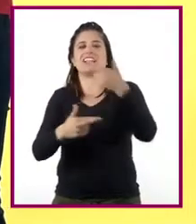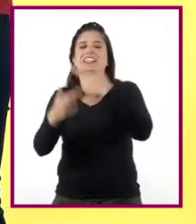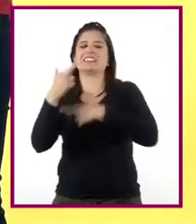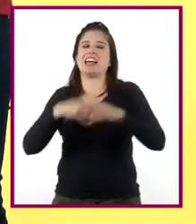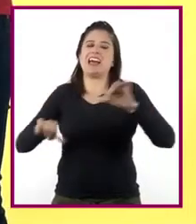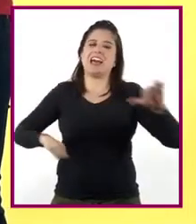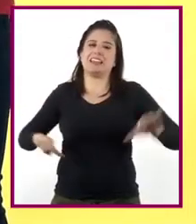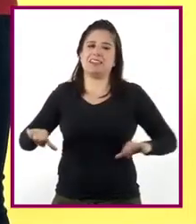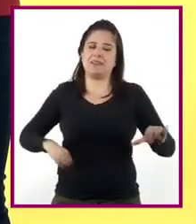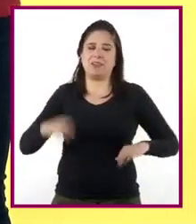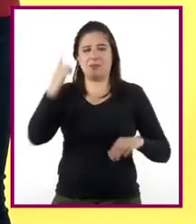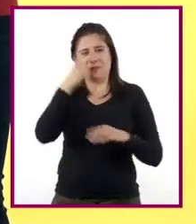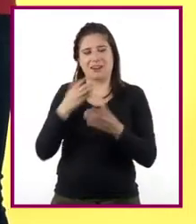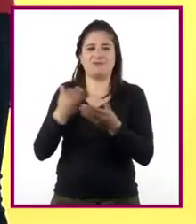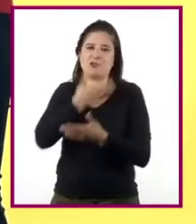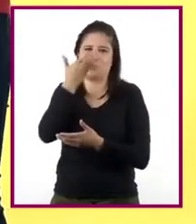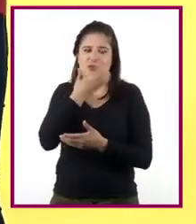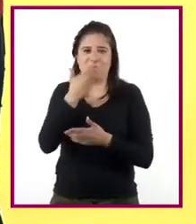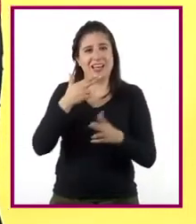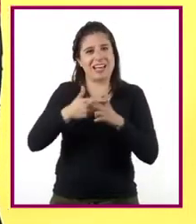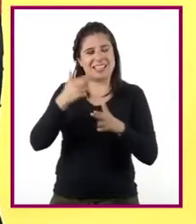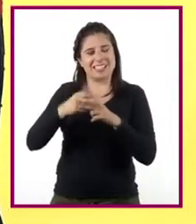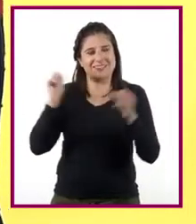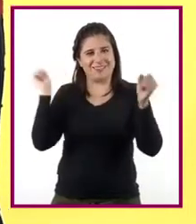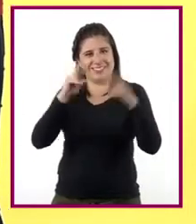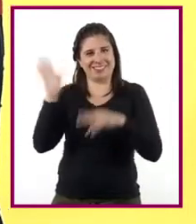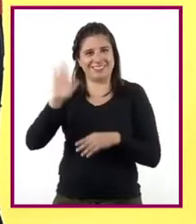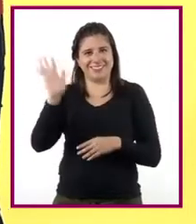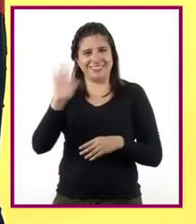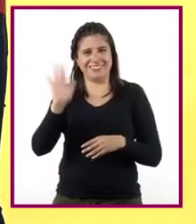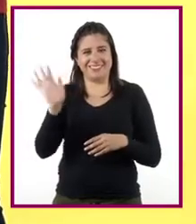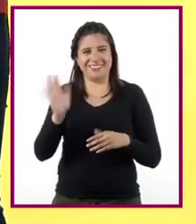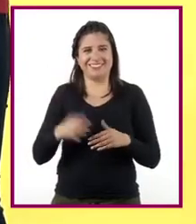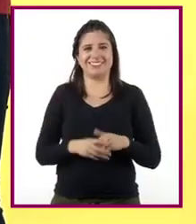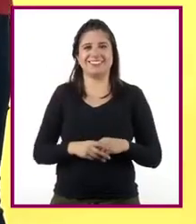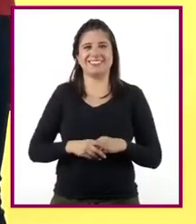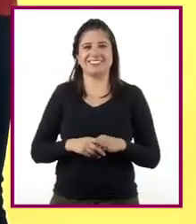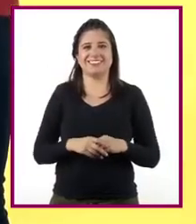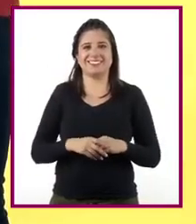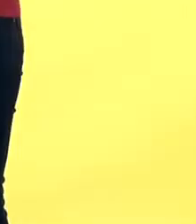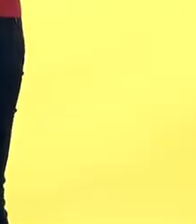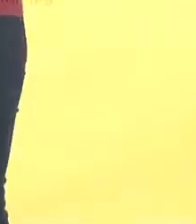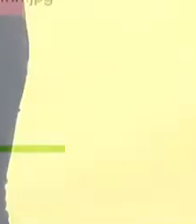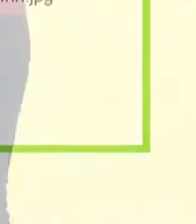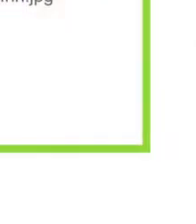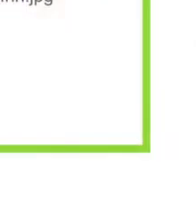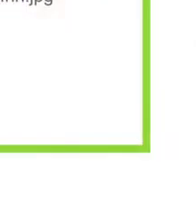actividades cotidianas. ¡Hasta la próxima!